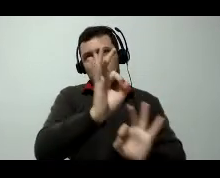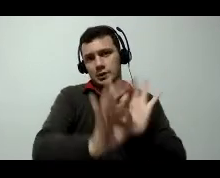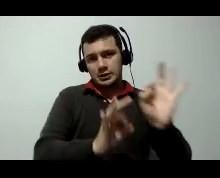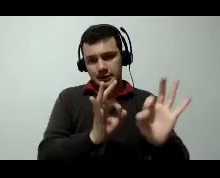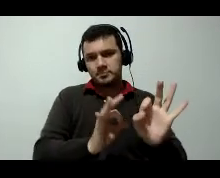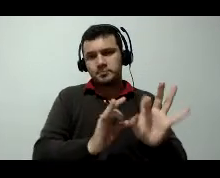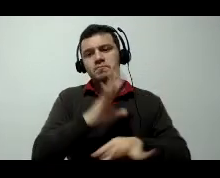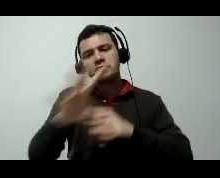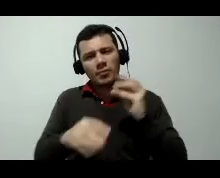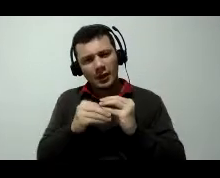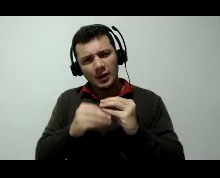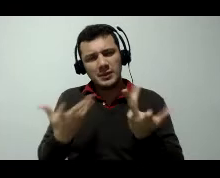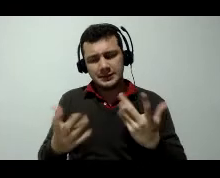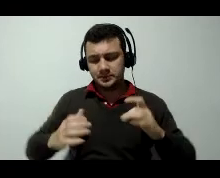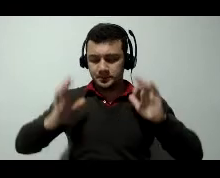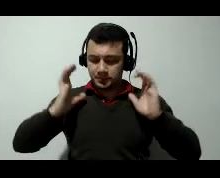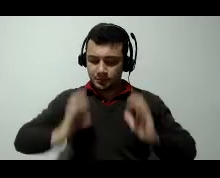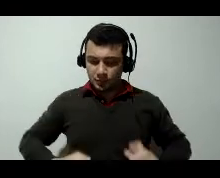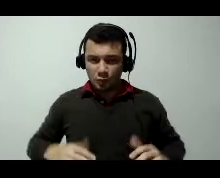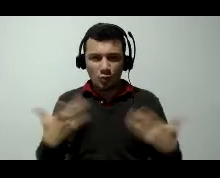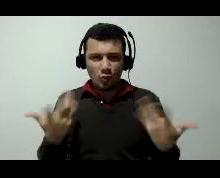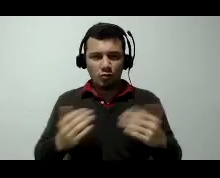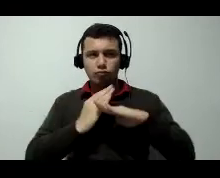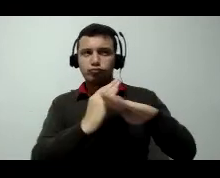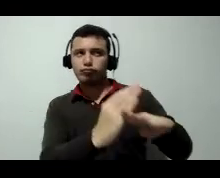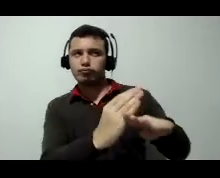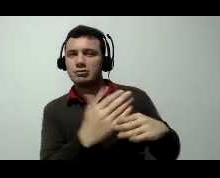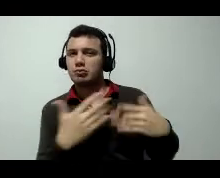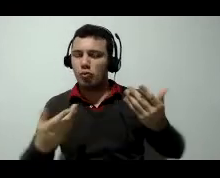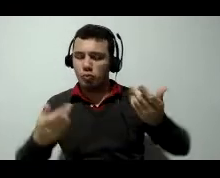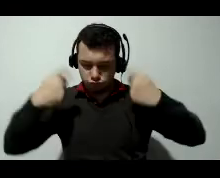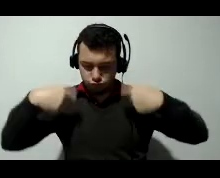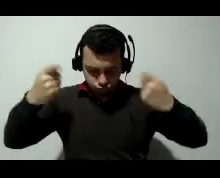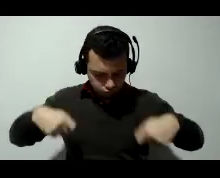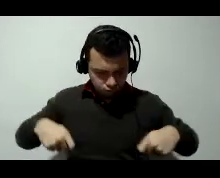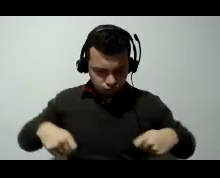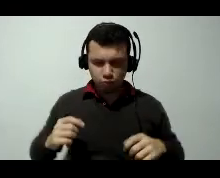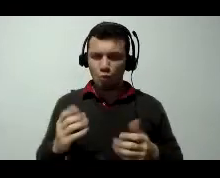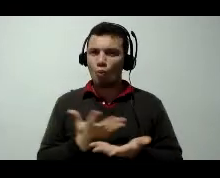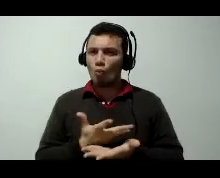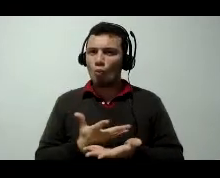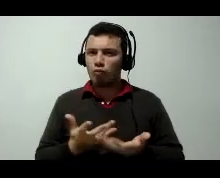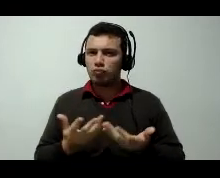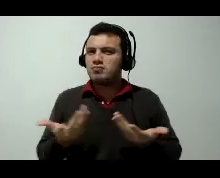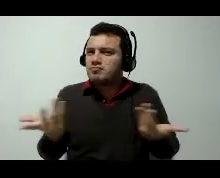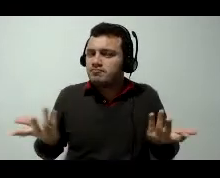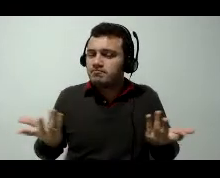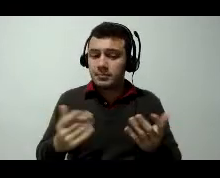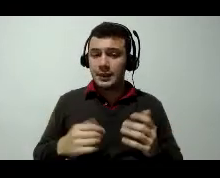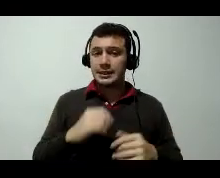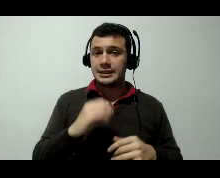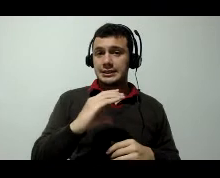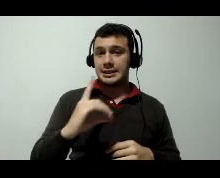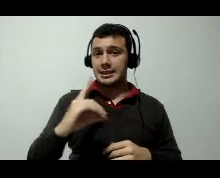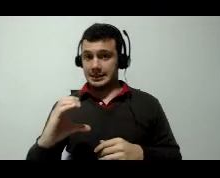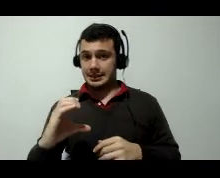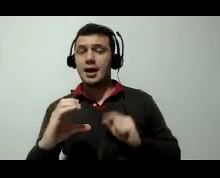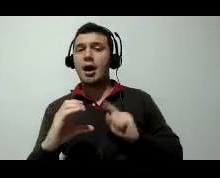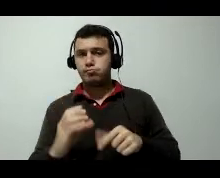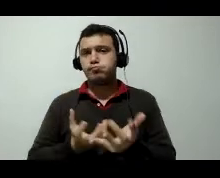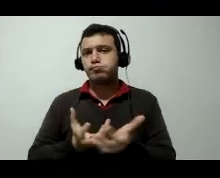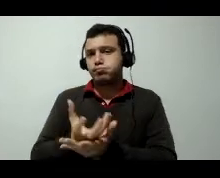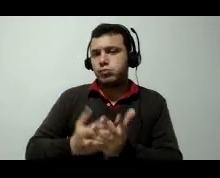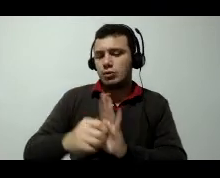elementos de protección personal, el CDC tiene algunos lineamientos y algunas características que podríamos revisar,